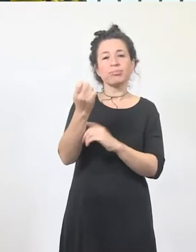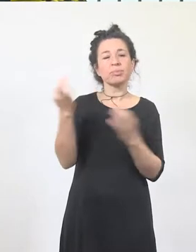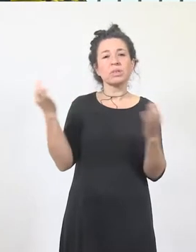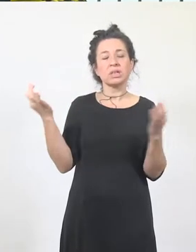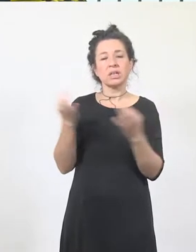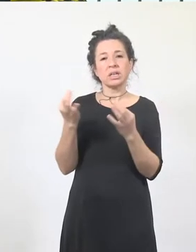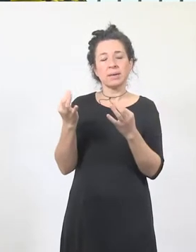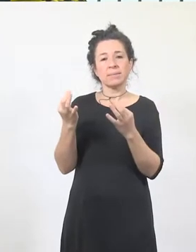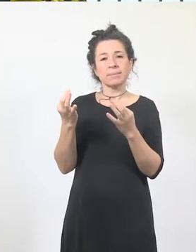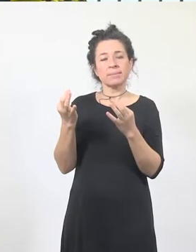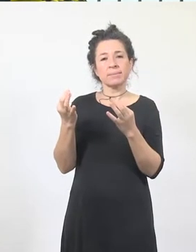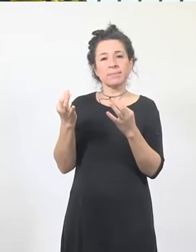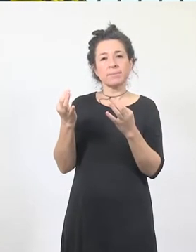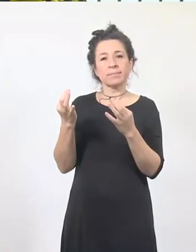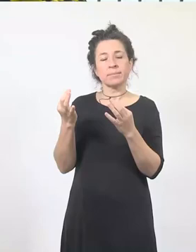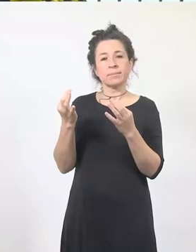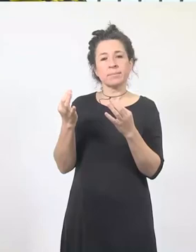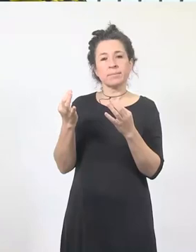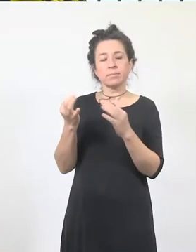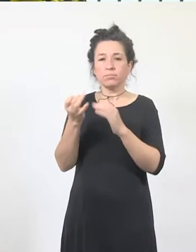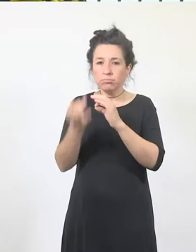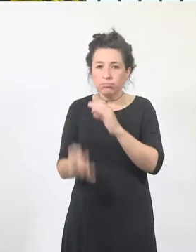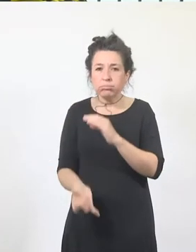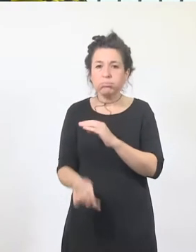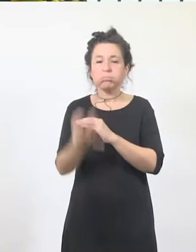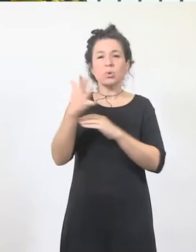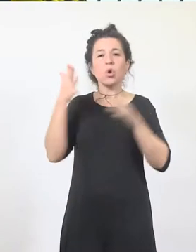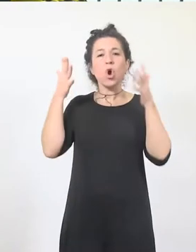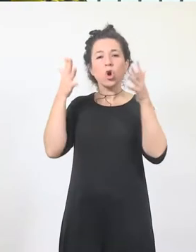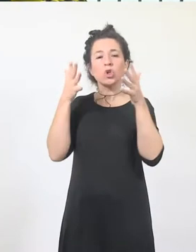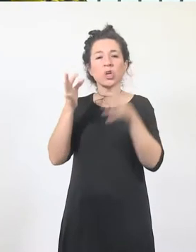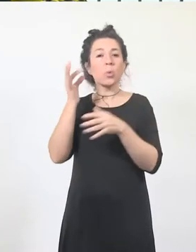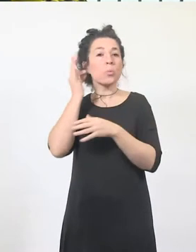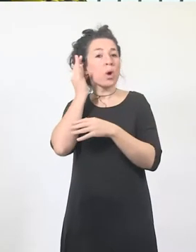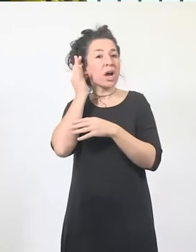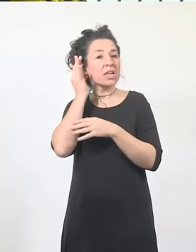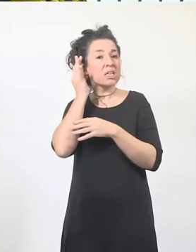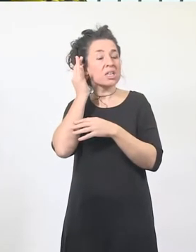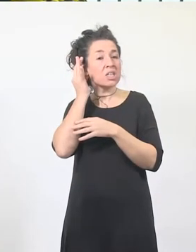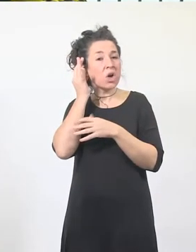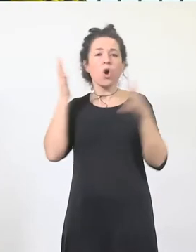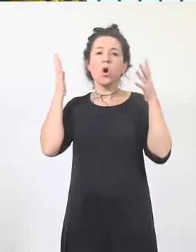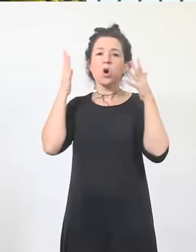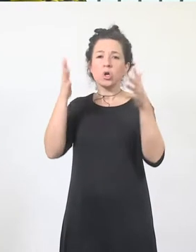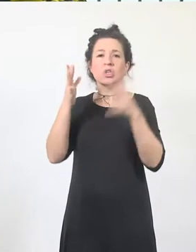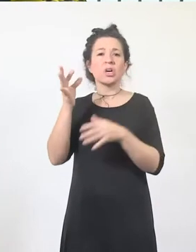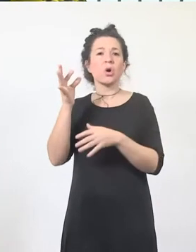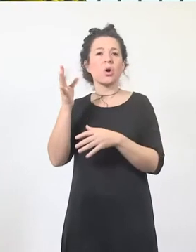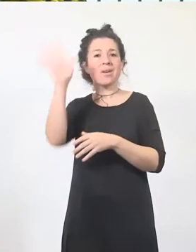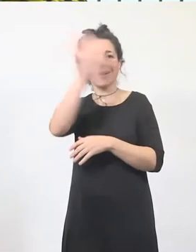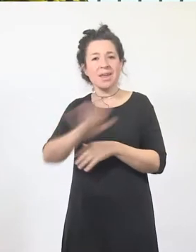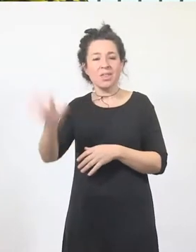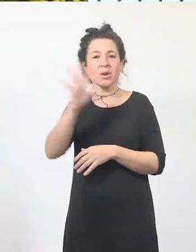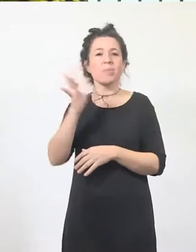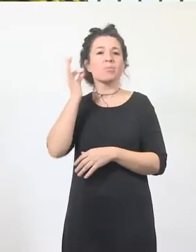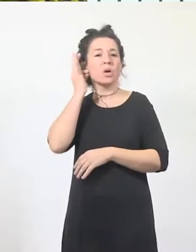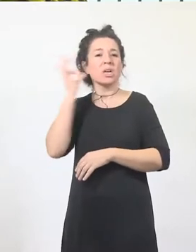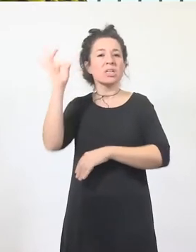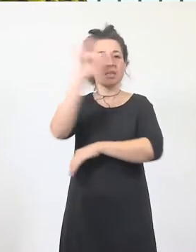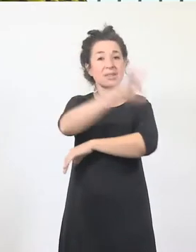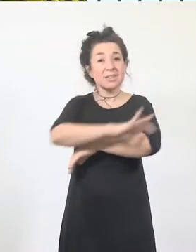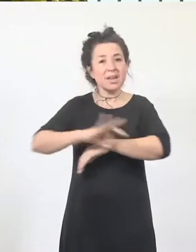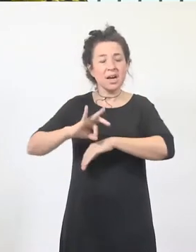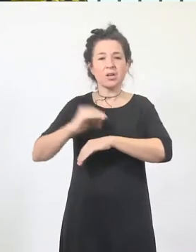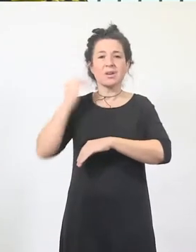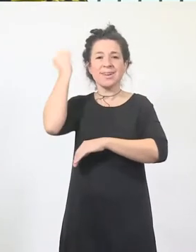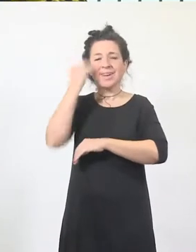se adopte la creación de un consejo de mujeres, un Consejo Nacional de Mujeres Saharauis. Yo creo que va a ser